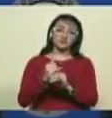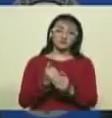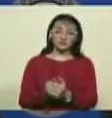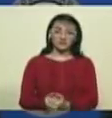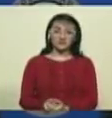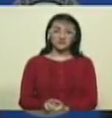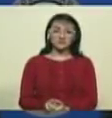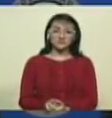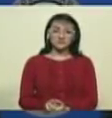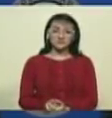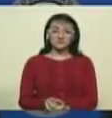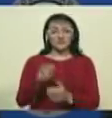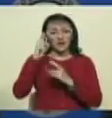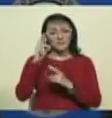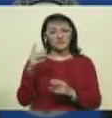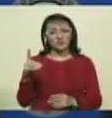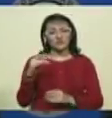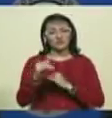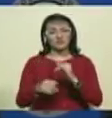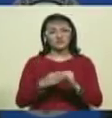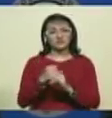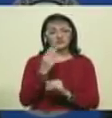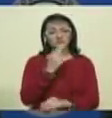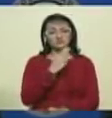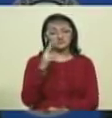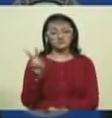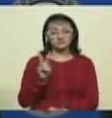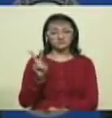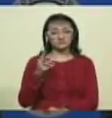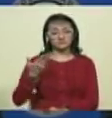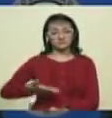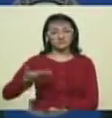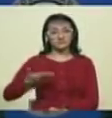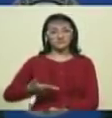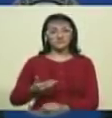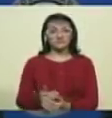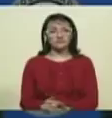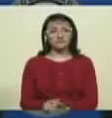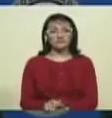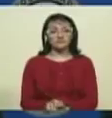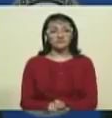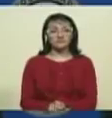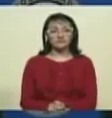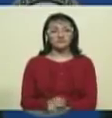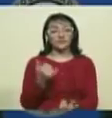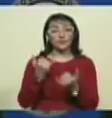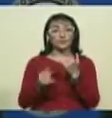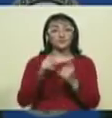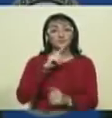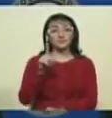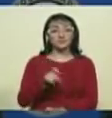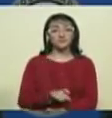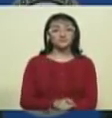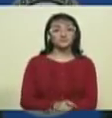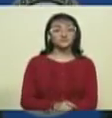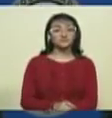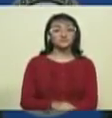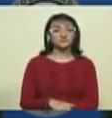nosotros el respeto al derecho internacional y a los compromisos de Venezuela es fundamental. La última pregunta la formula